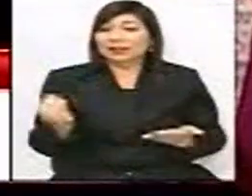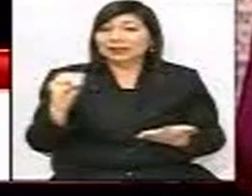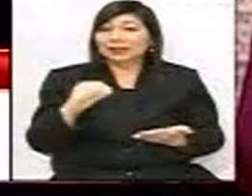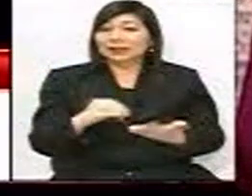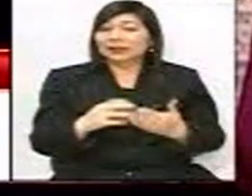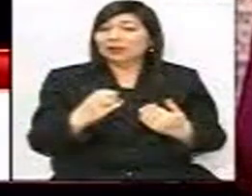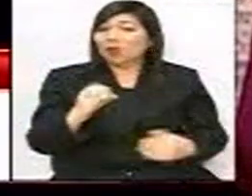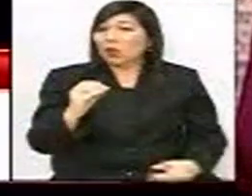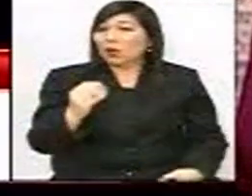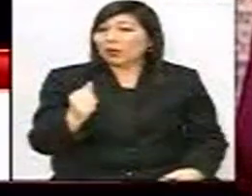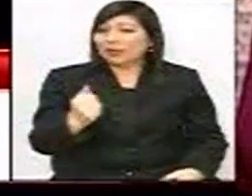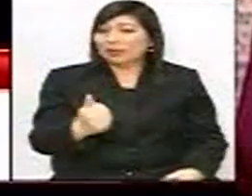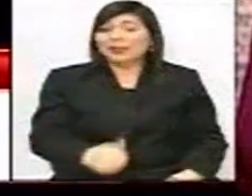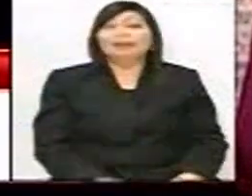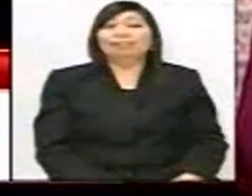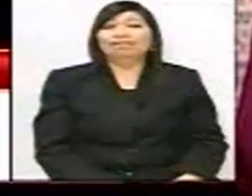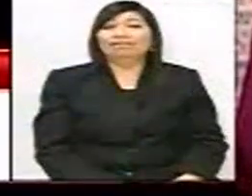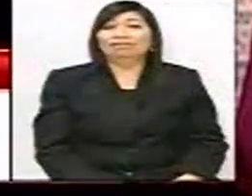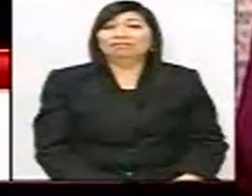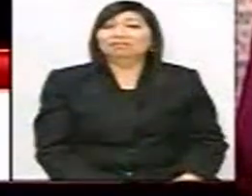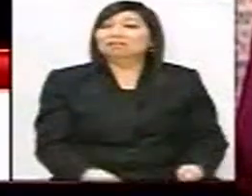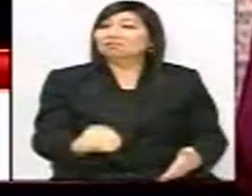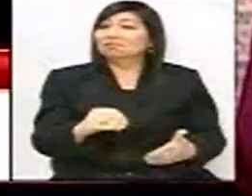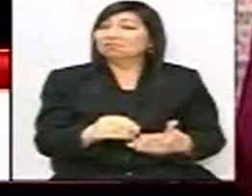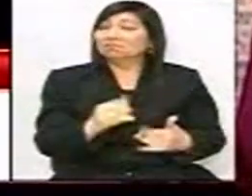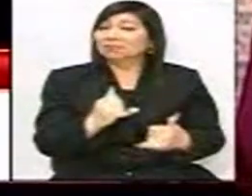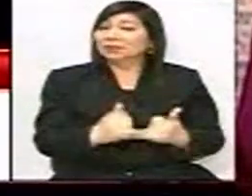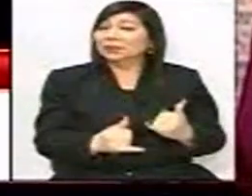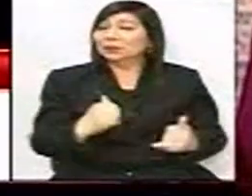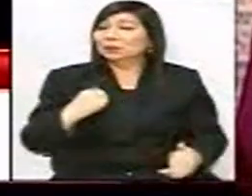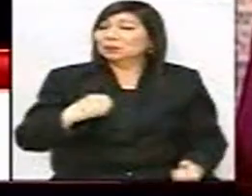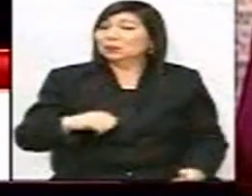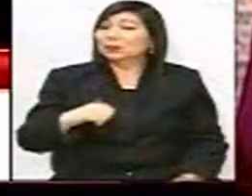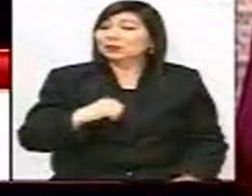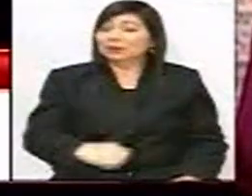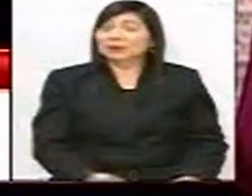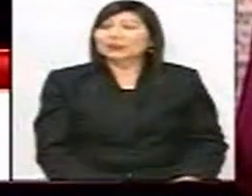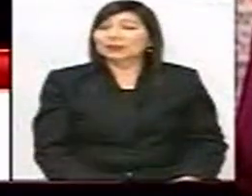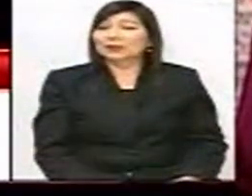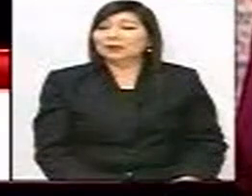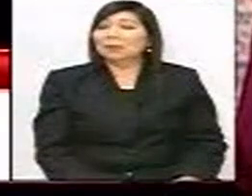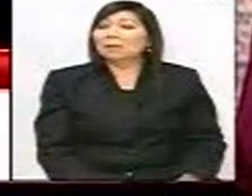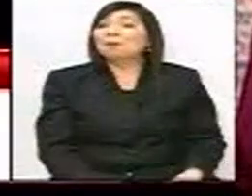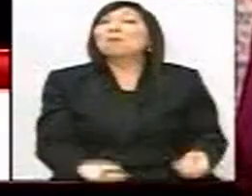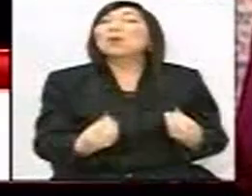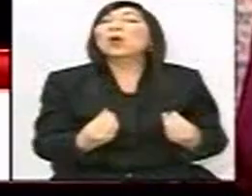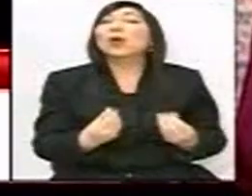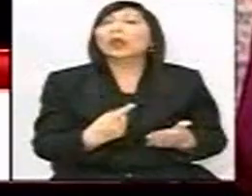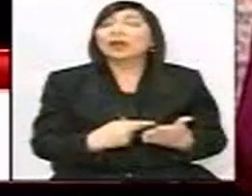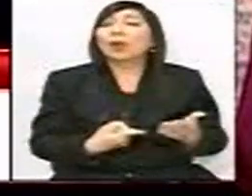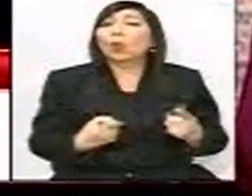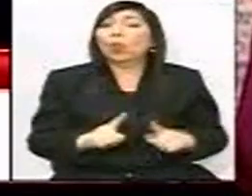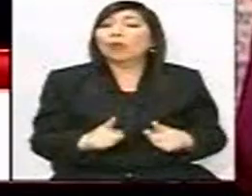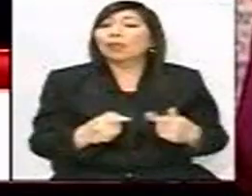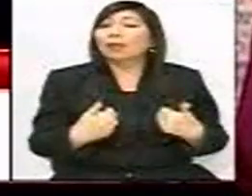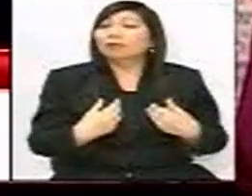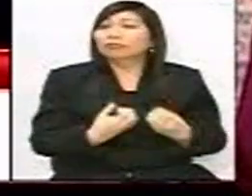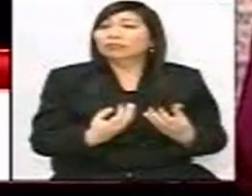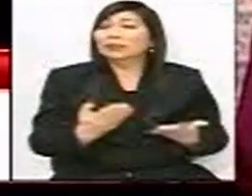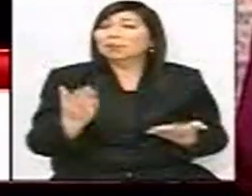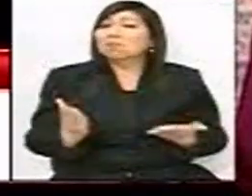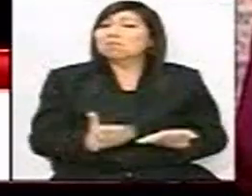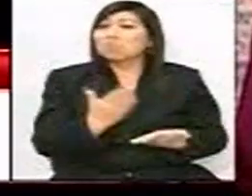concesión, la empresa OAS a Vinci, se necesitaba autorización del municipio. ¿Por qué se autorizó cuando tenía